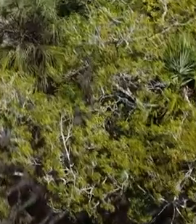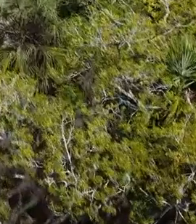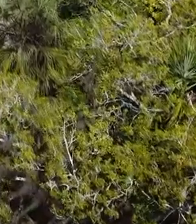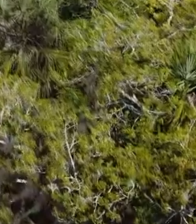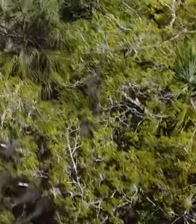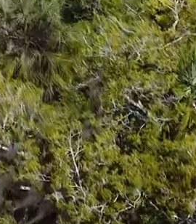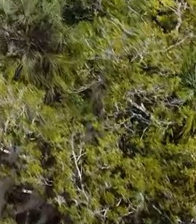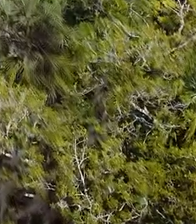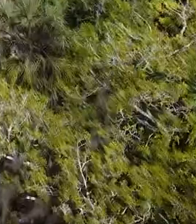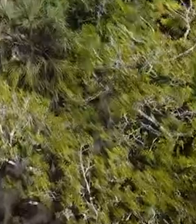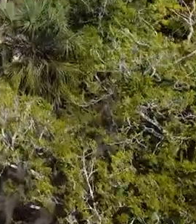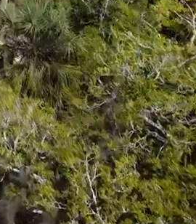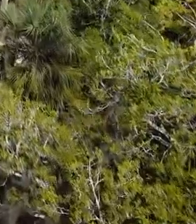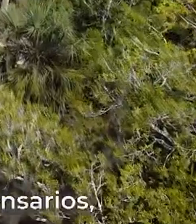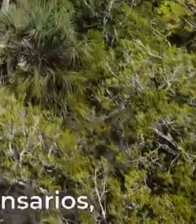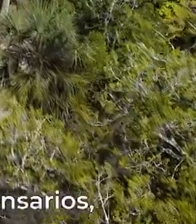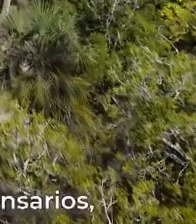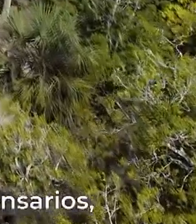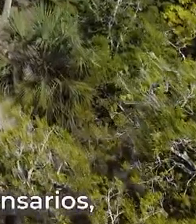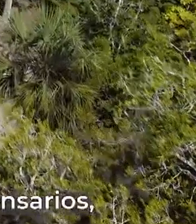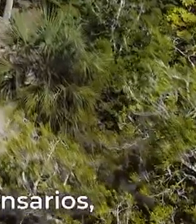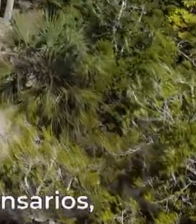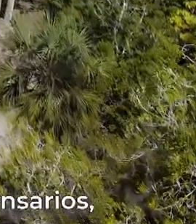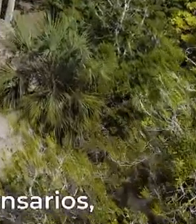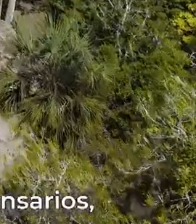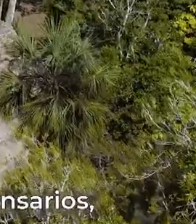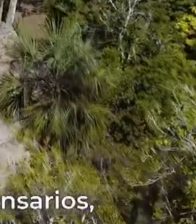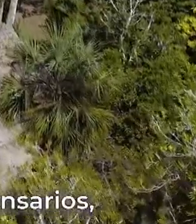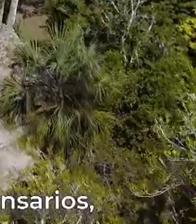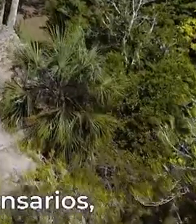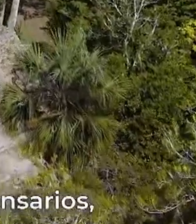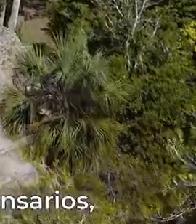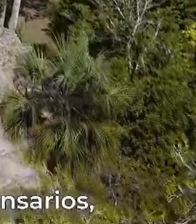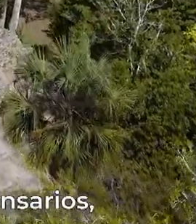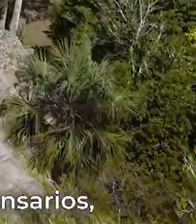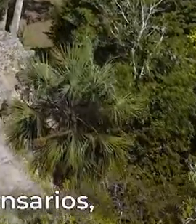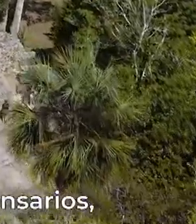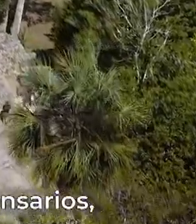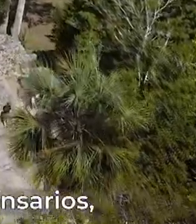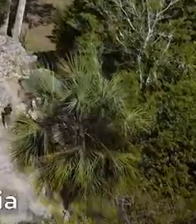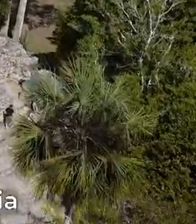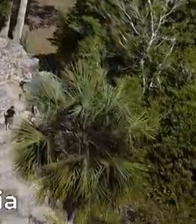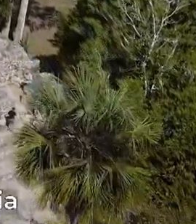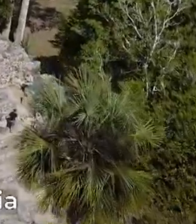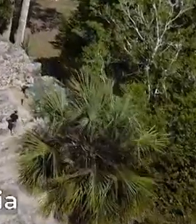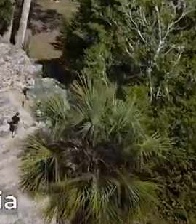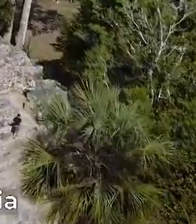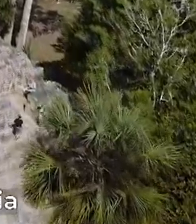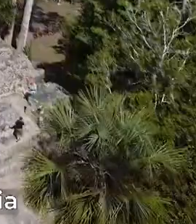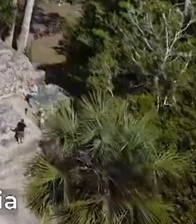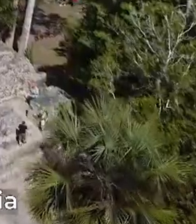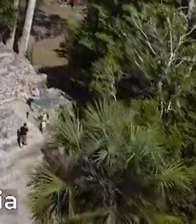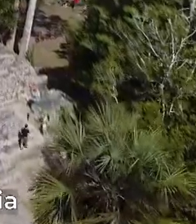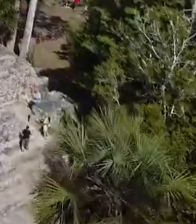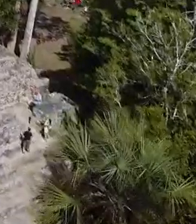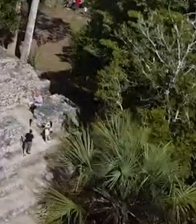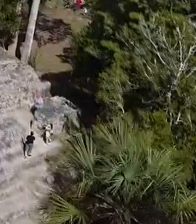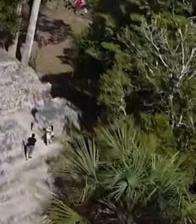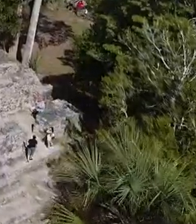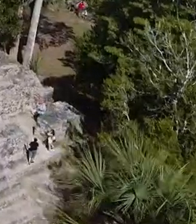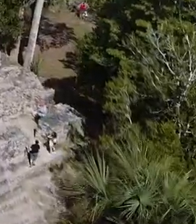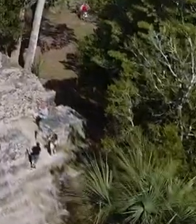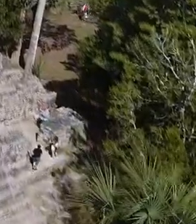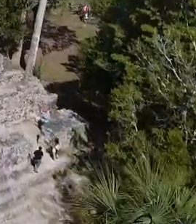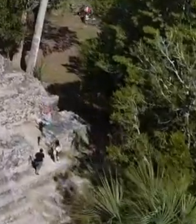Chakchoven nos ofrece también una nutrida colección de fragmentos de incensarios que ponen de manifiesto la importancia que tuvo